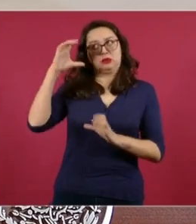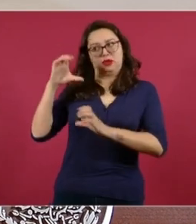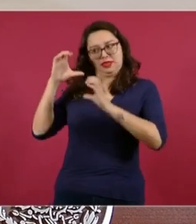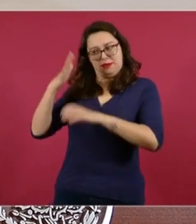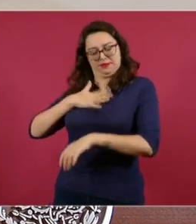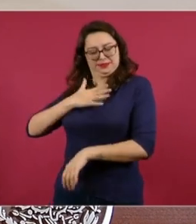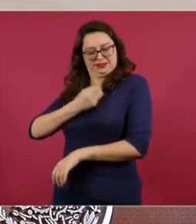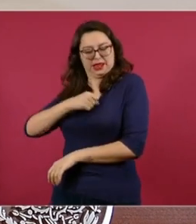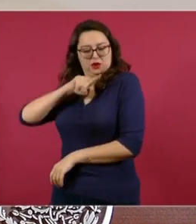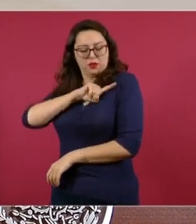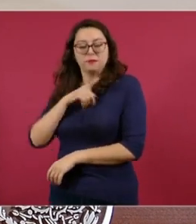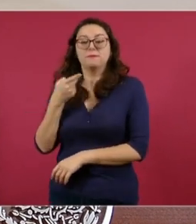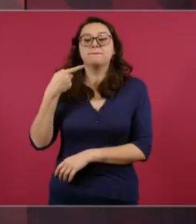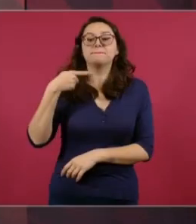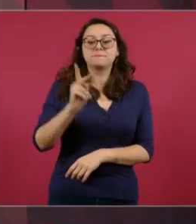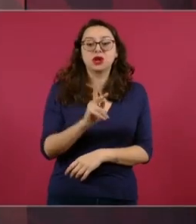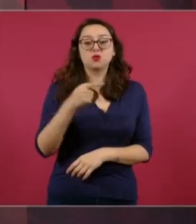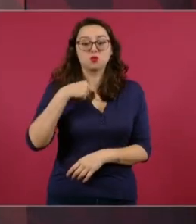estoy seguro que